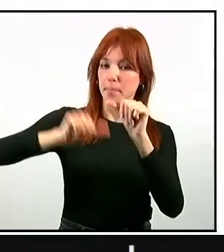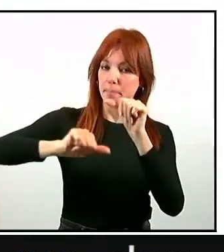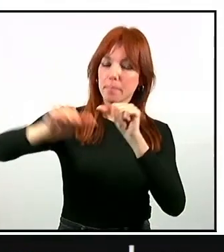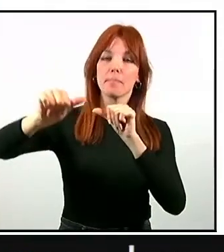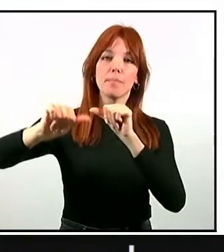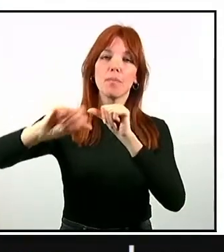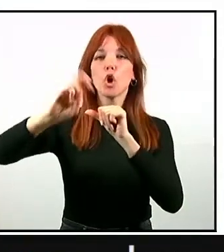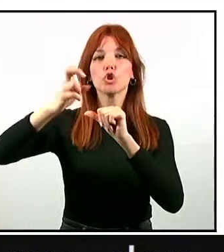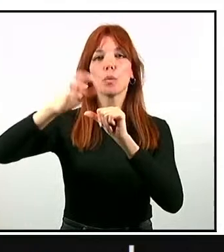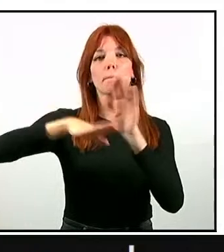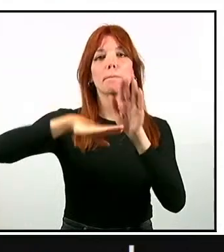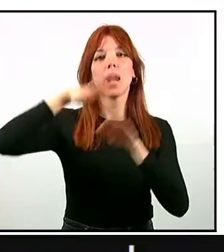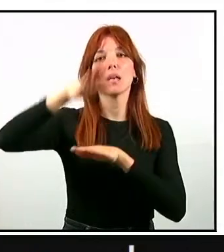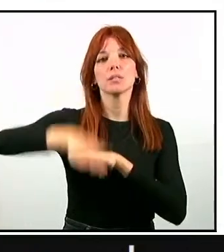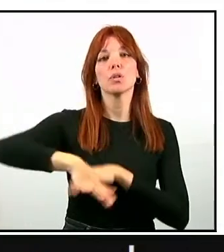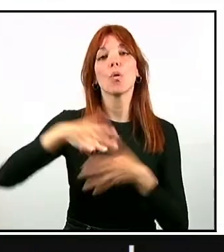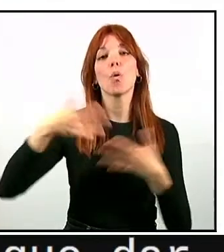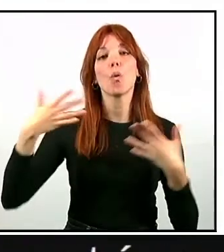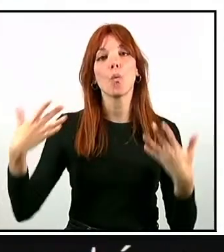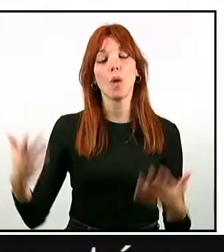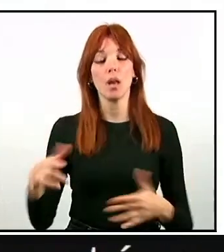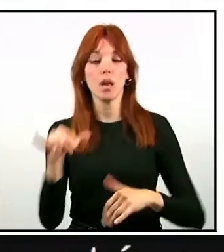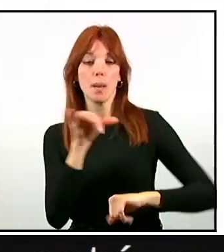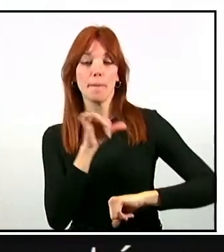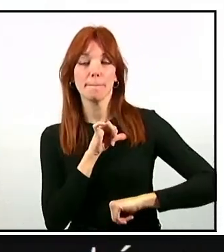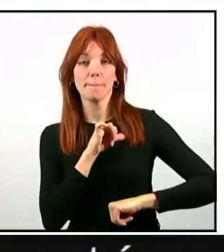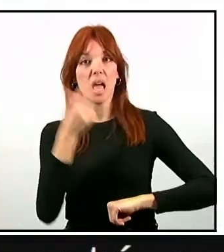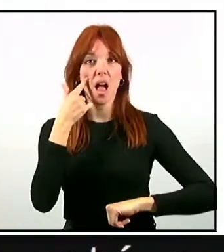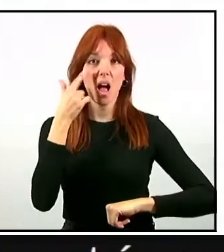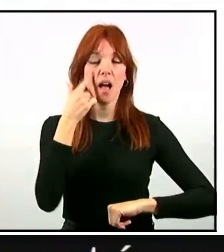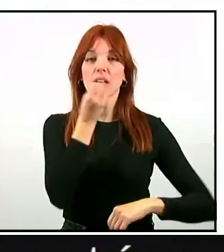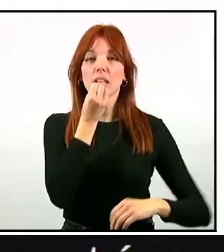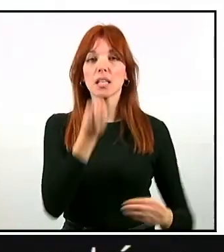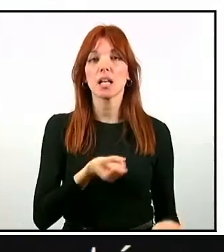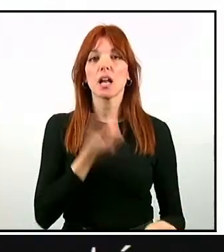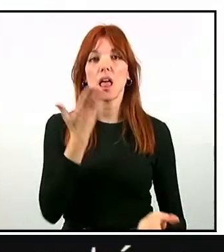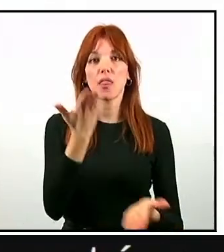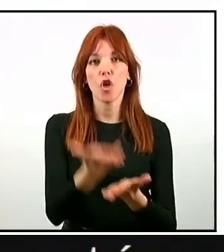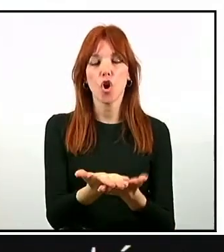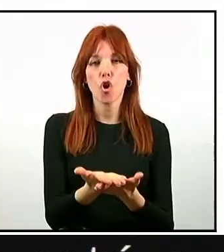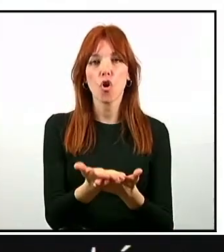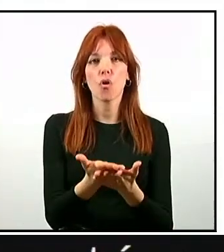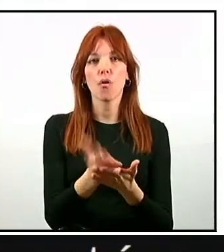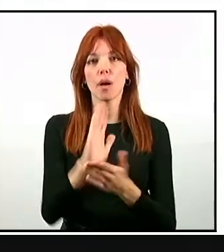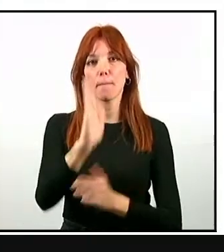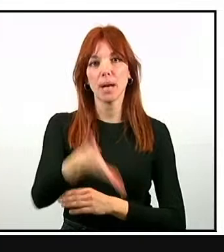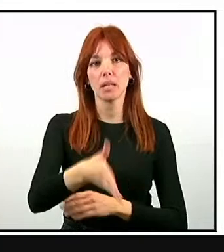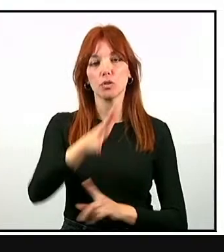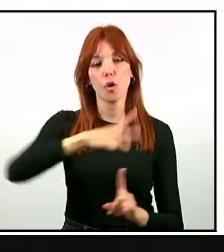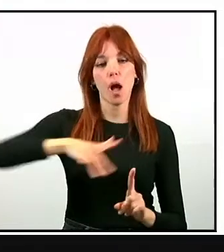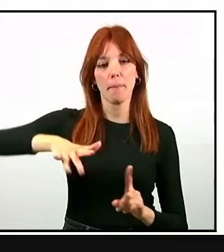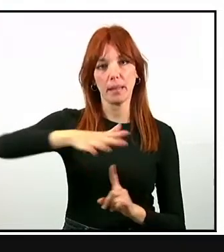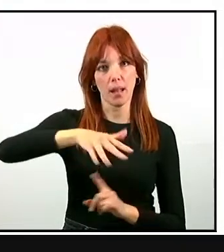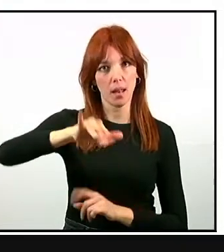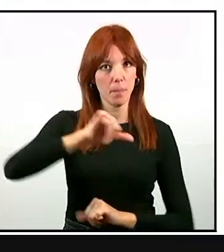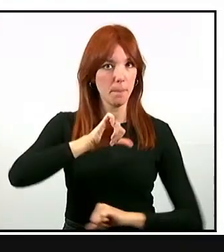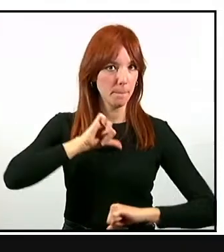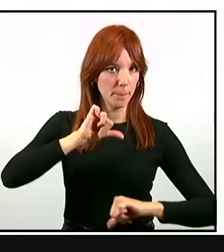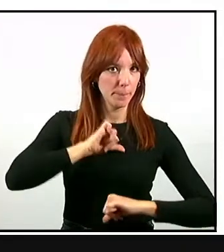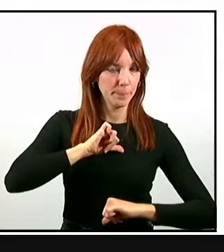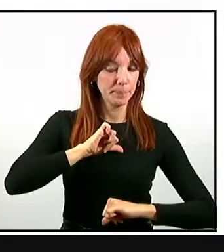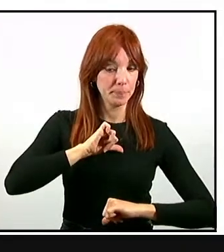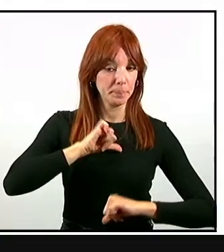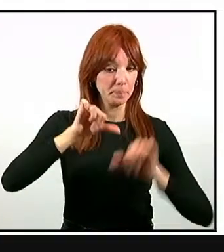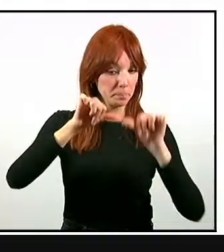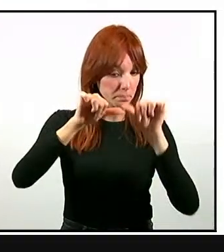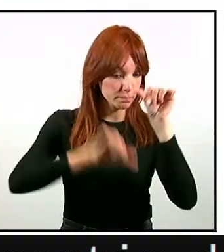Administración autonómica, creo que está a la espera de la declaración de impacto ambiental, y a